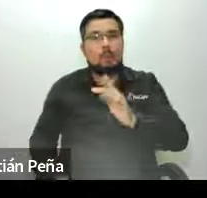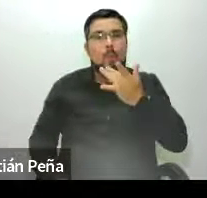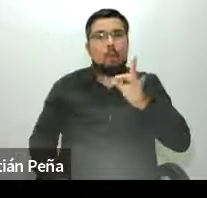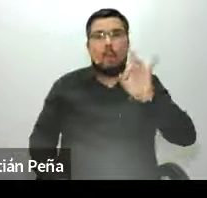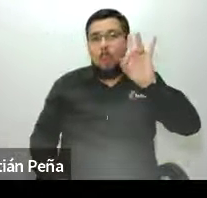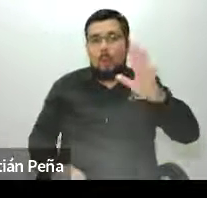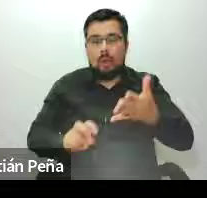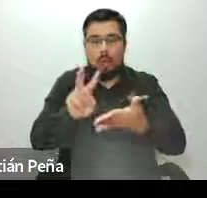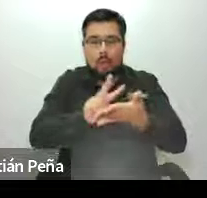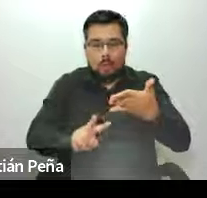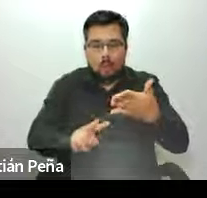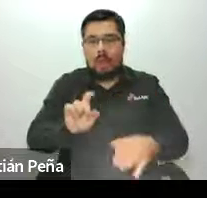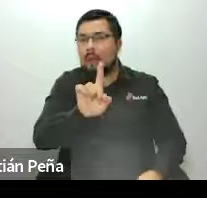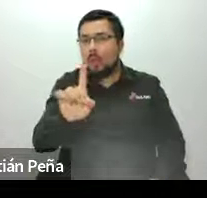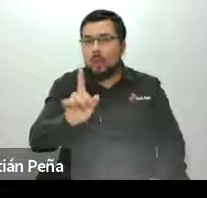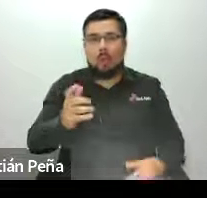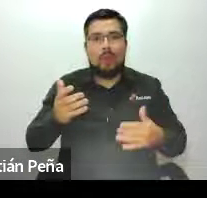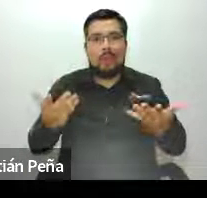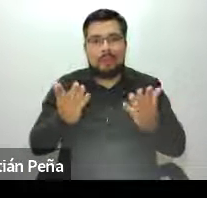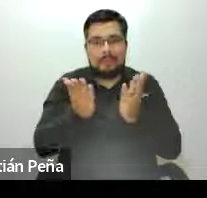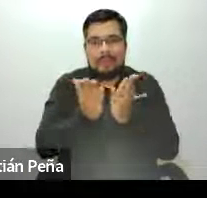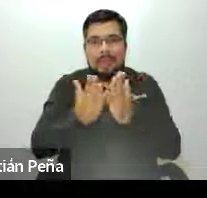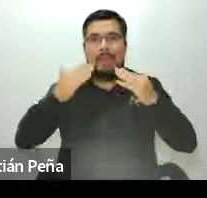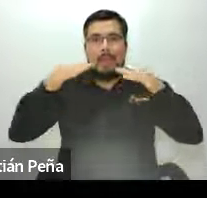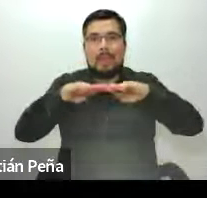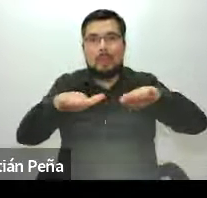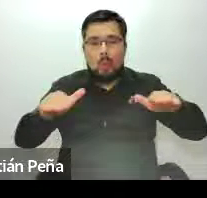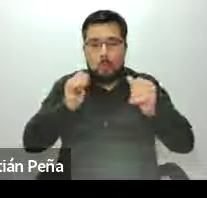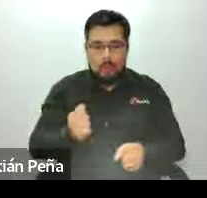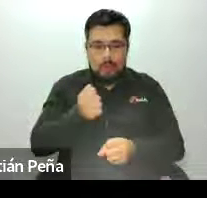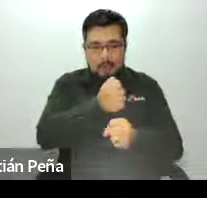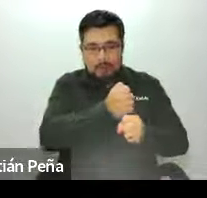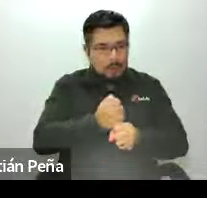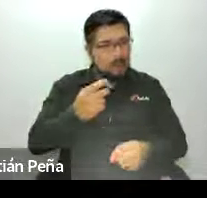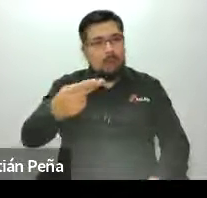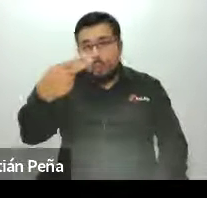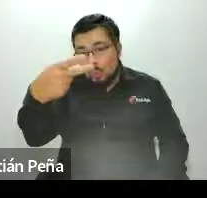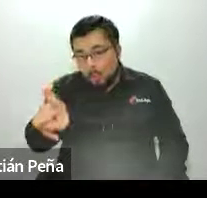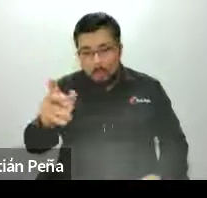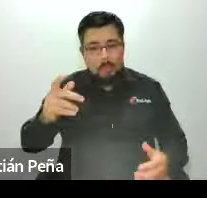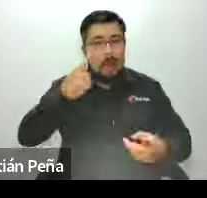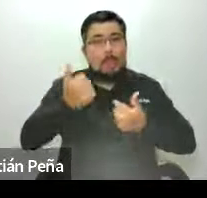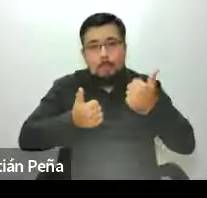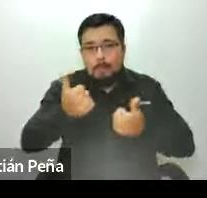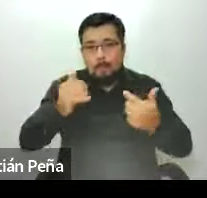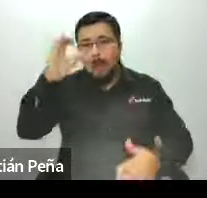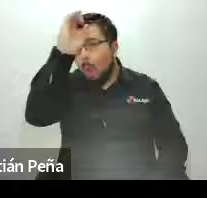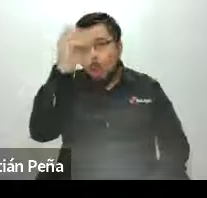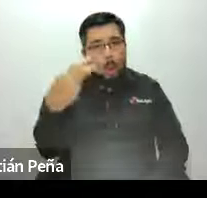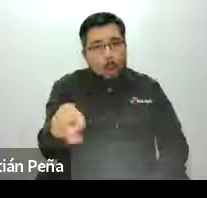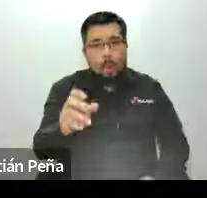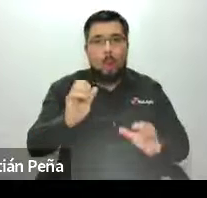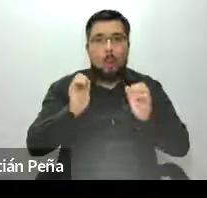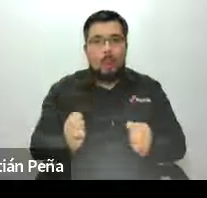puede trabajar con objetivos de escritura desde sus propias hipótesis, ¿cierto? También ese estudiante puede trabajar con todos los objetivos de